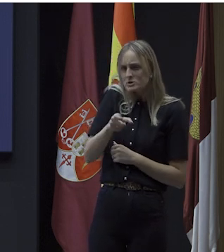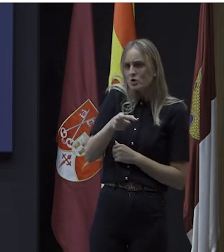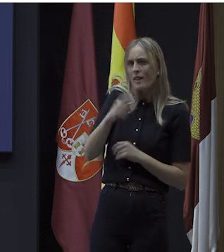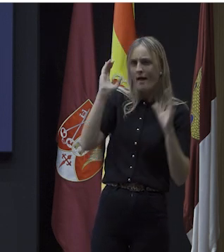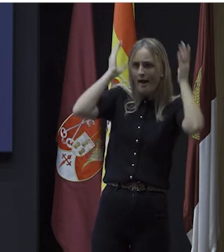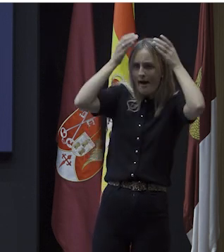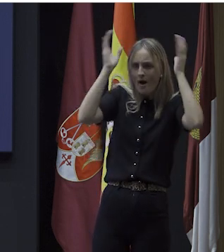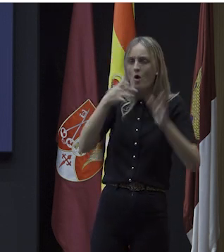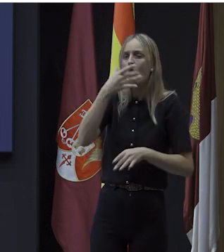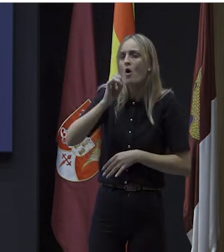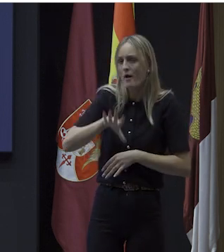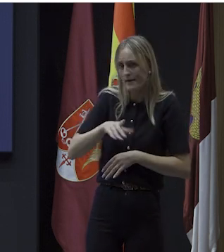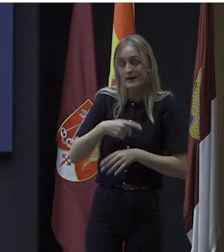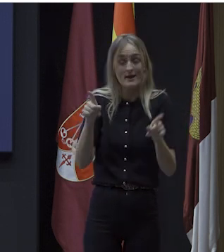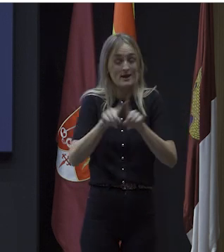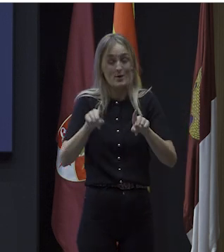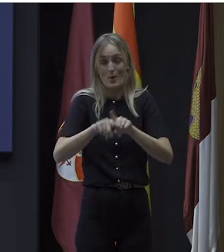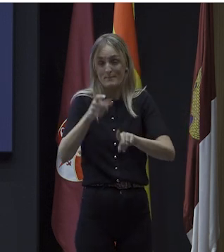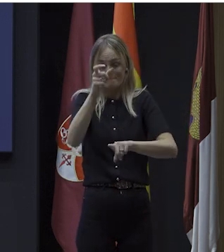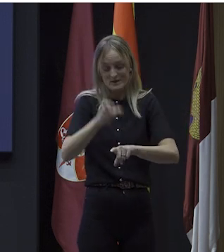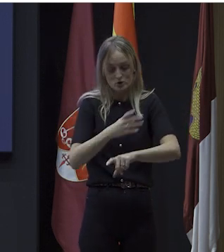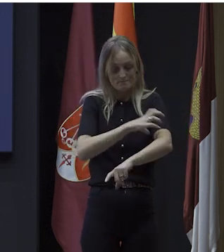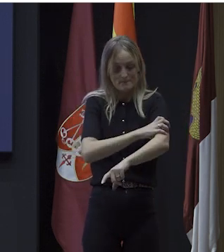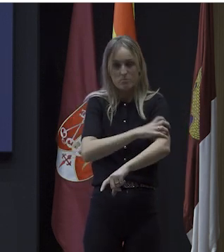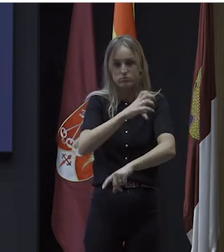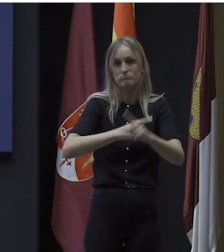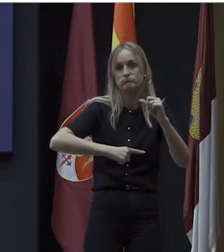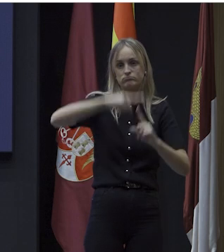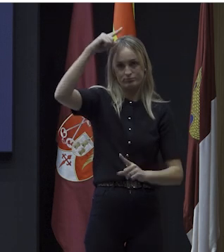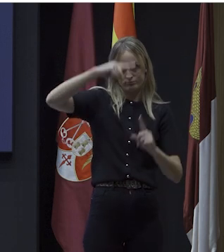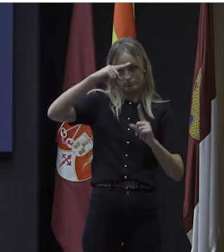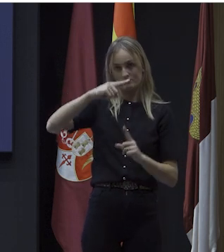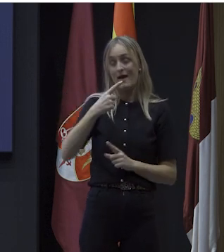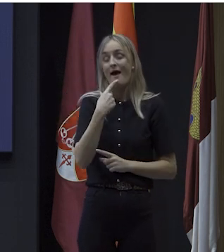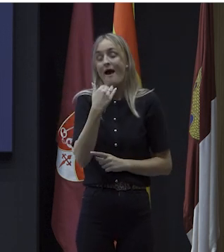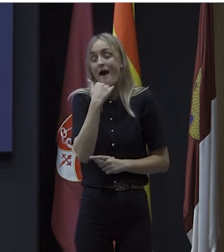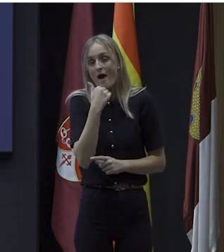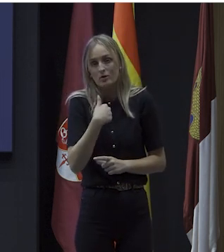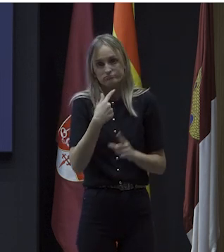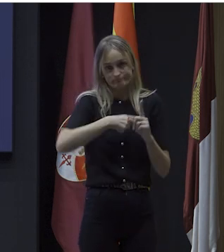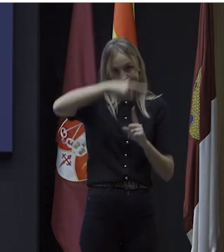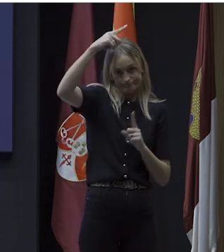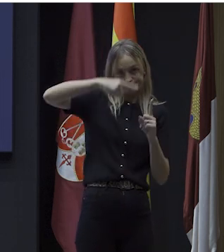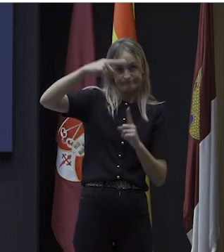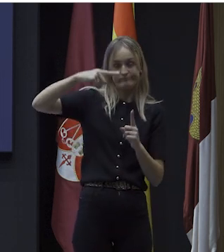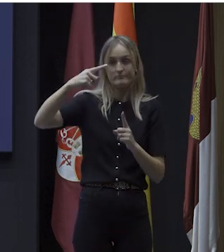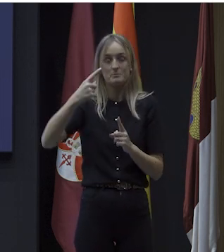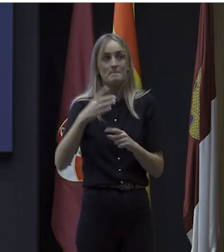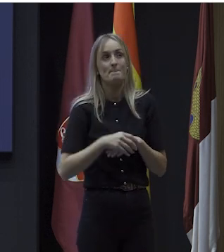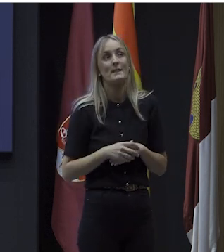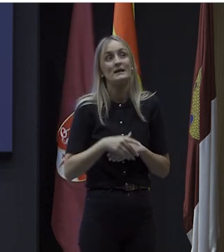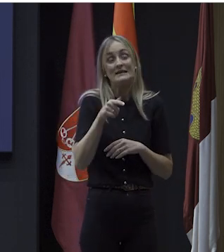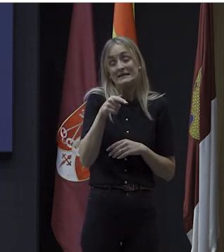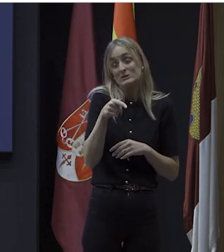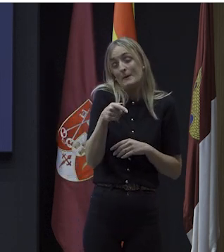quién tiene la tensión alta. Es algo que podemos medir, podemos cuantificarlo. Y como podemos identificarlo y medirlo, nos